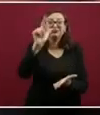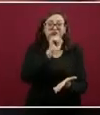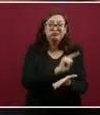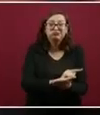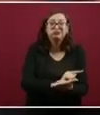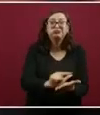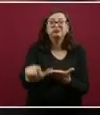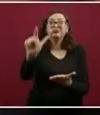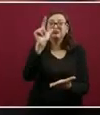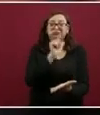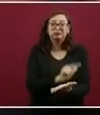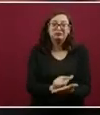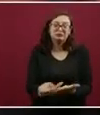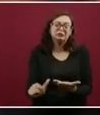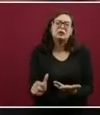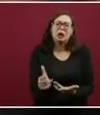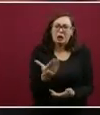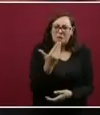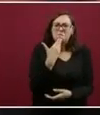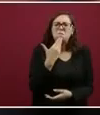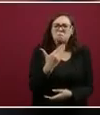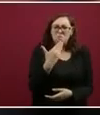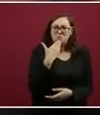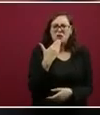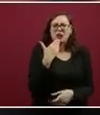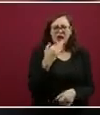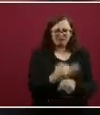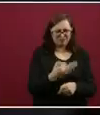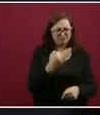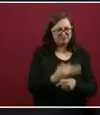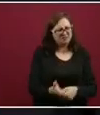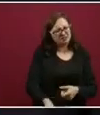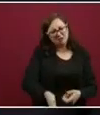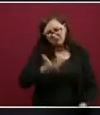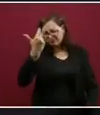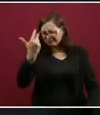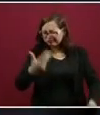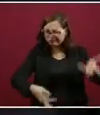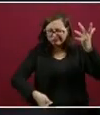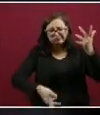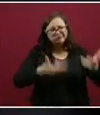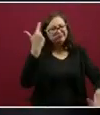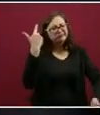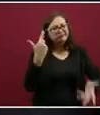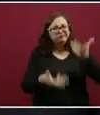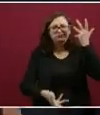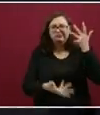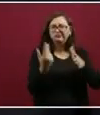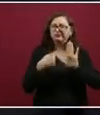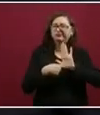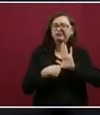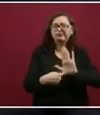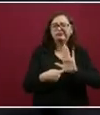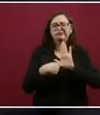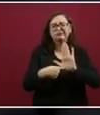cosas para que se vaya poniendo también al